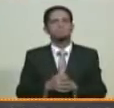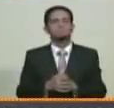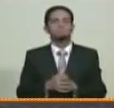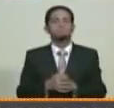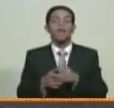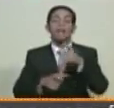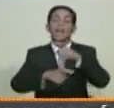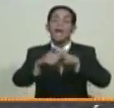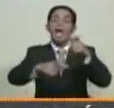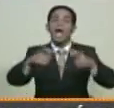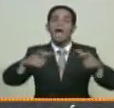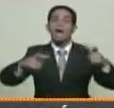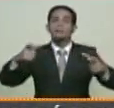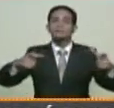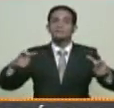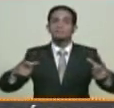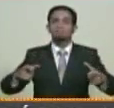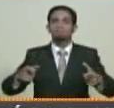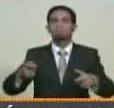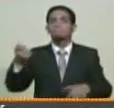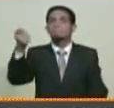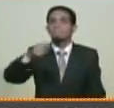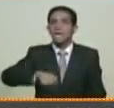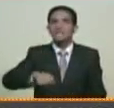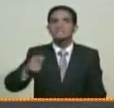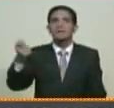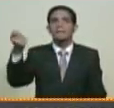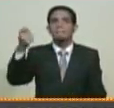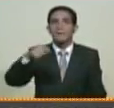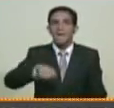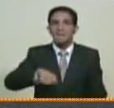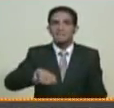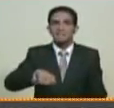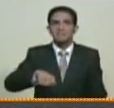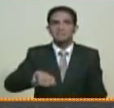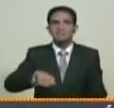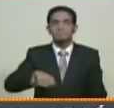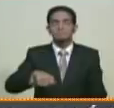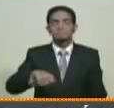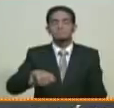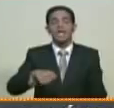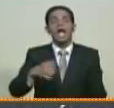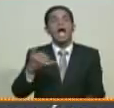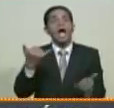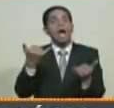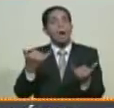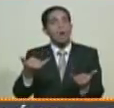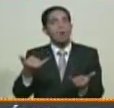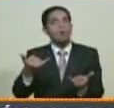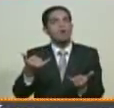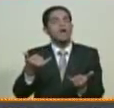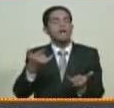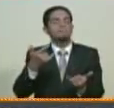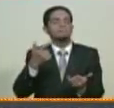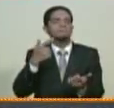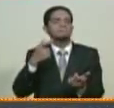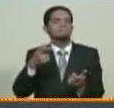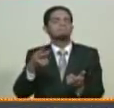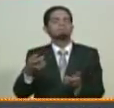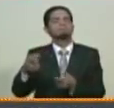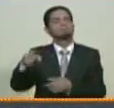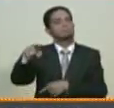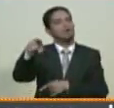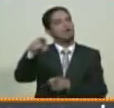cada més los que cobran salario mínimo va a cobrar medio barril de petróleo